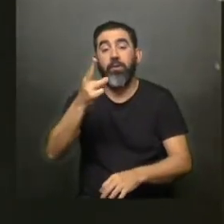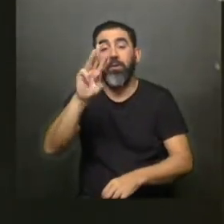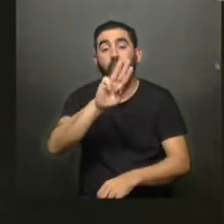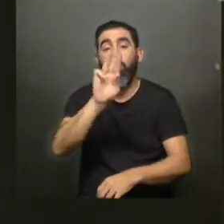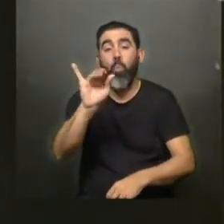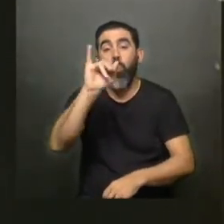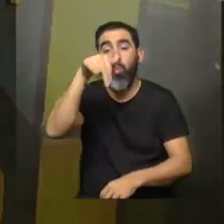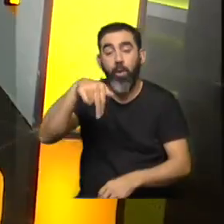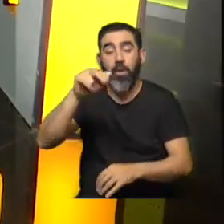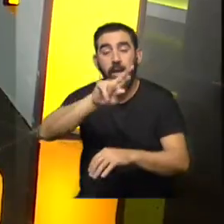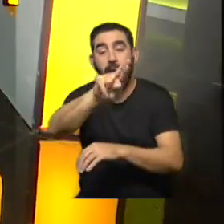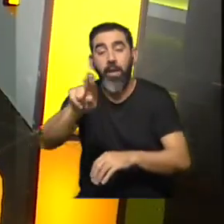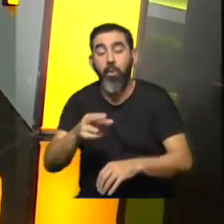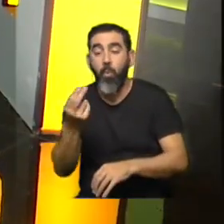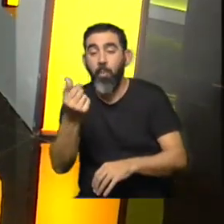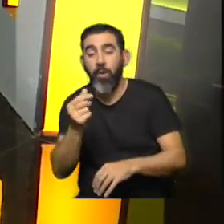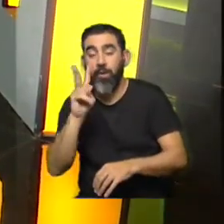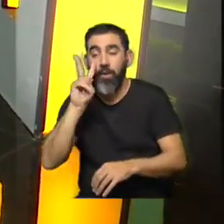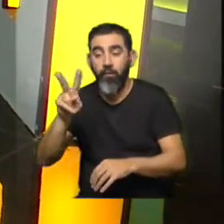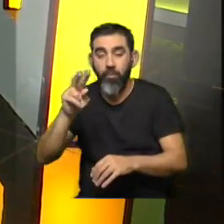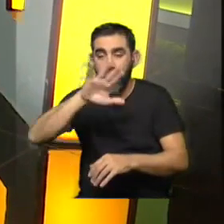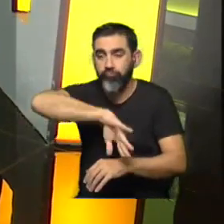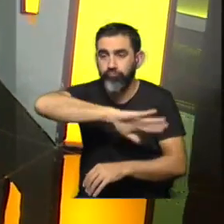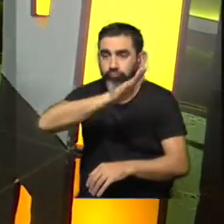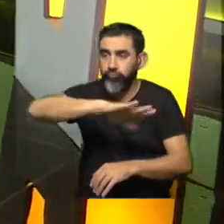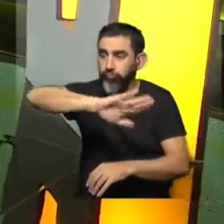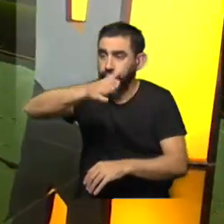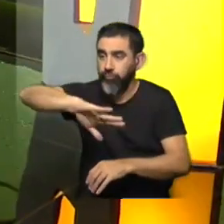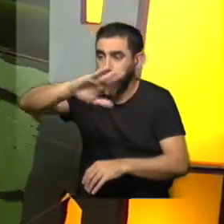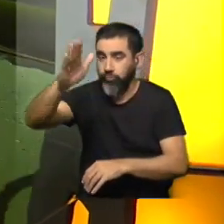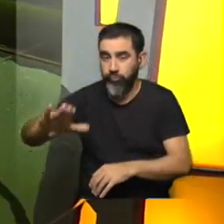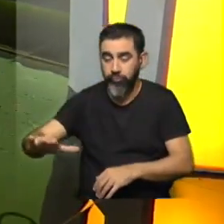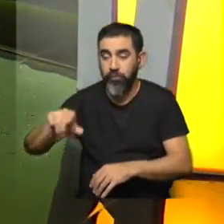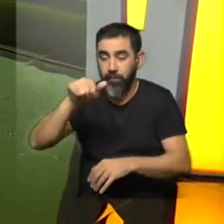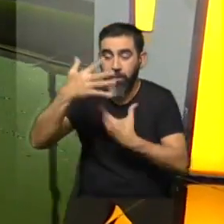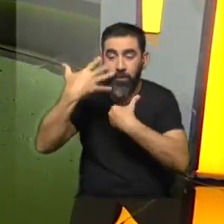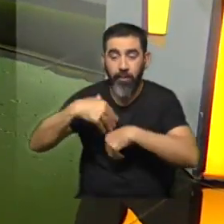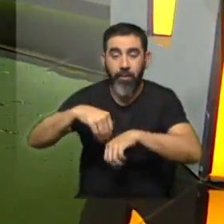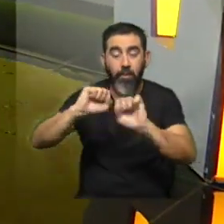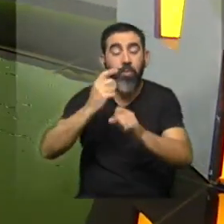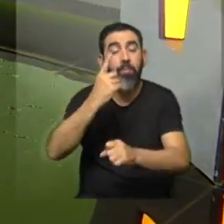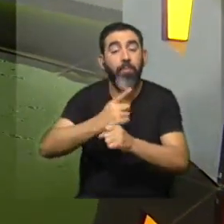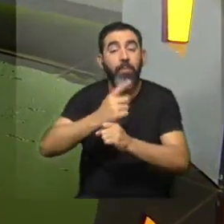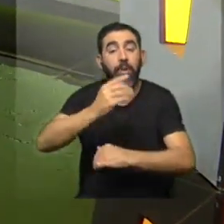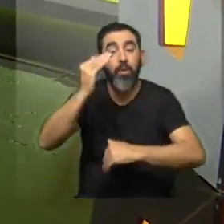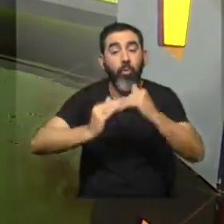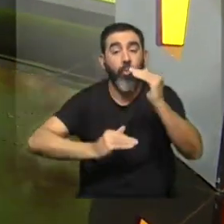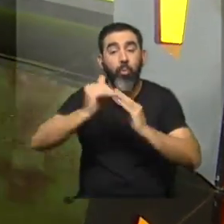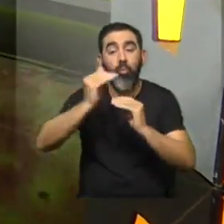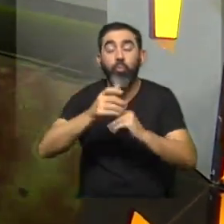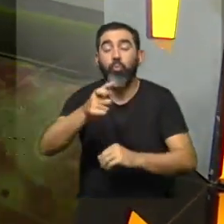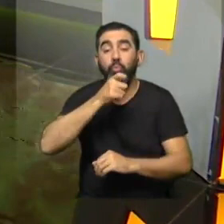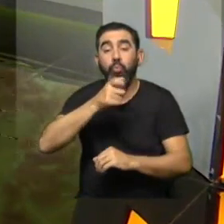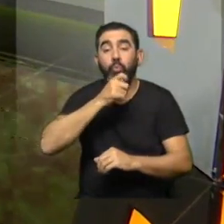la Plata y estuvo viendo la Sierra de las Ánimas, y allí encontró las primeras construcciones en piedra